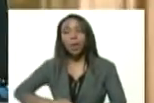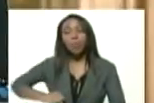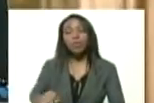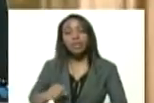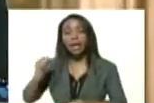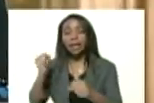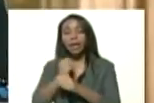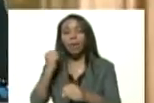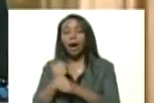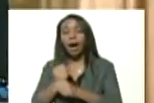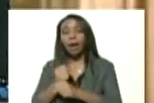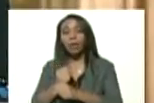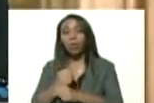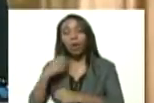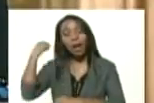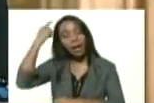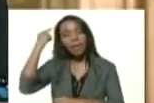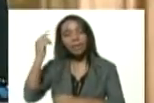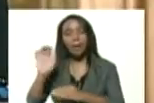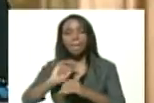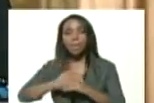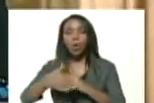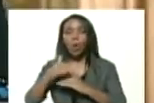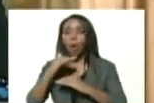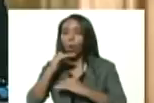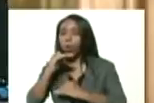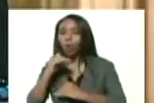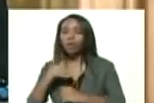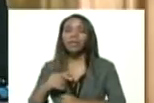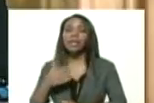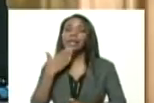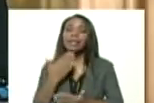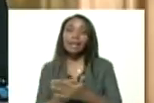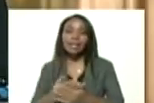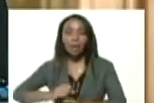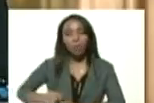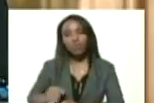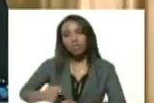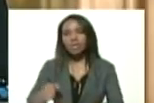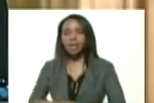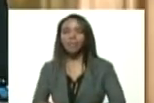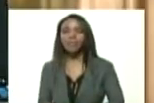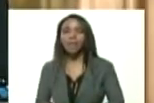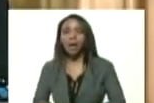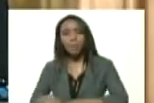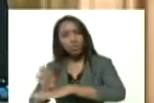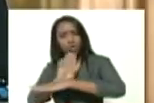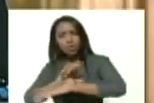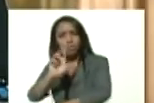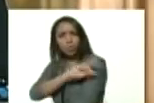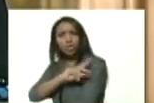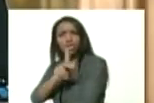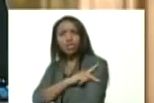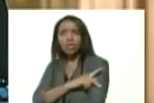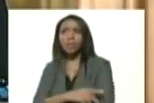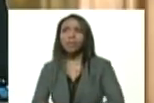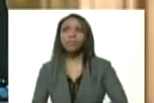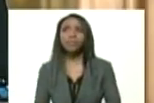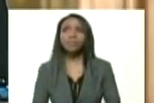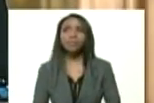que trabaja con la cabeza pela como decía aquiles nazoa les agradezco a los policías la protección civil